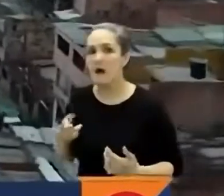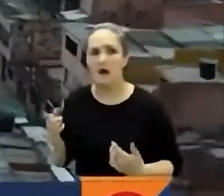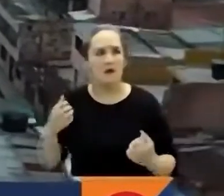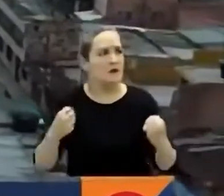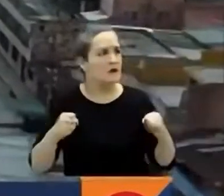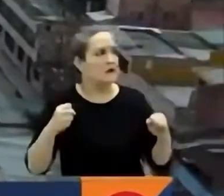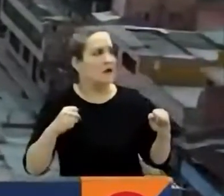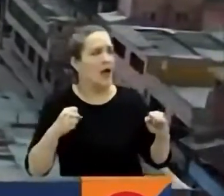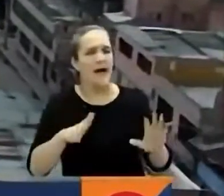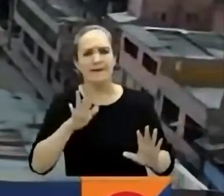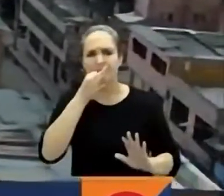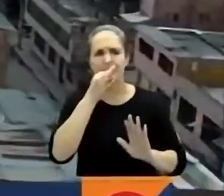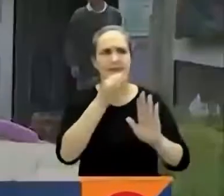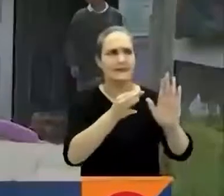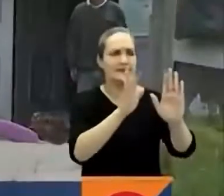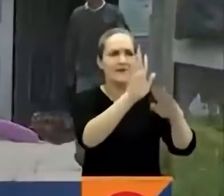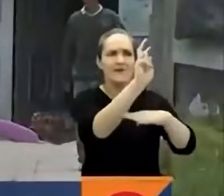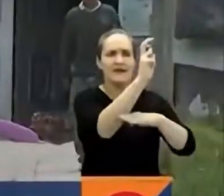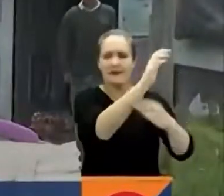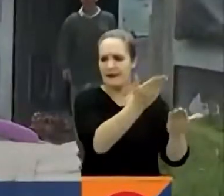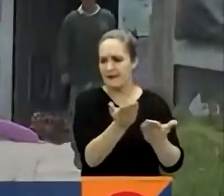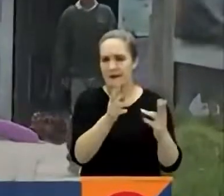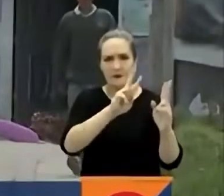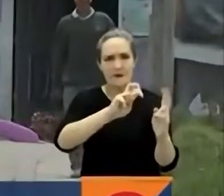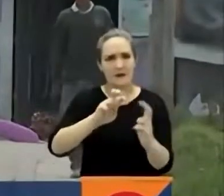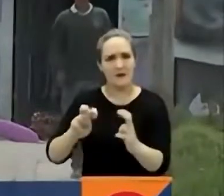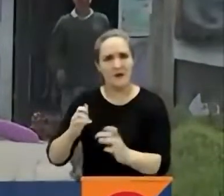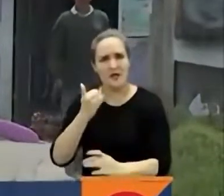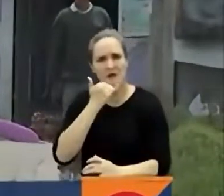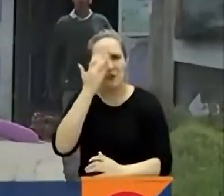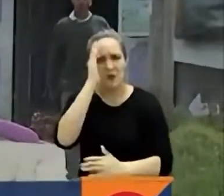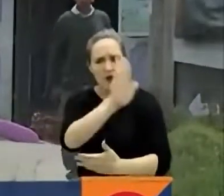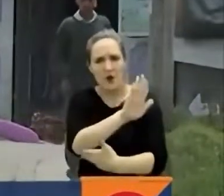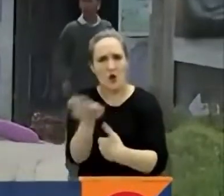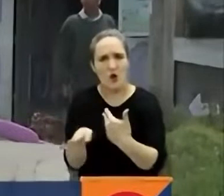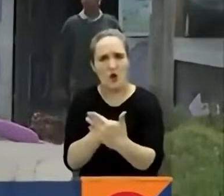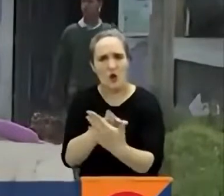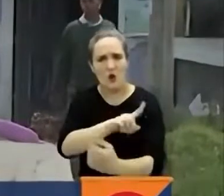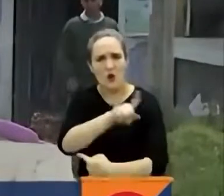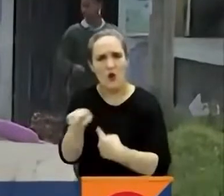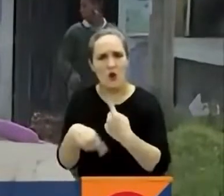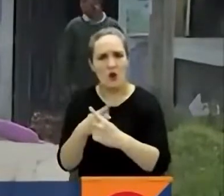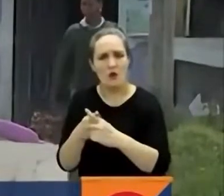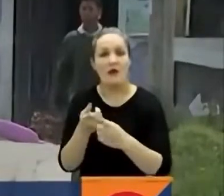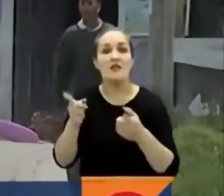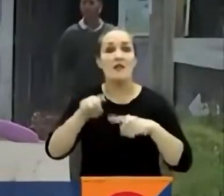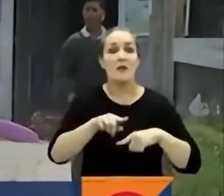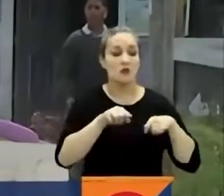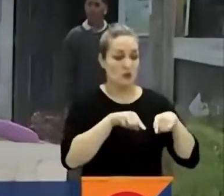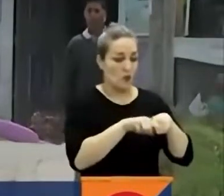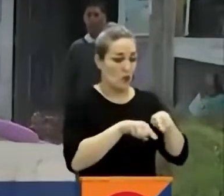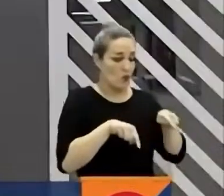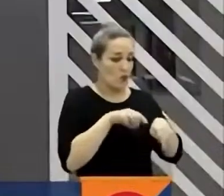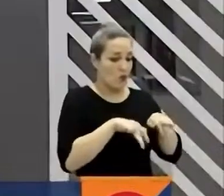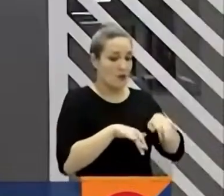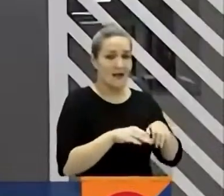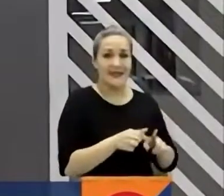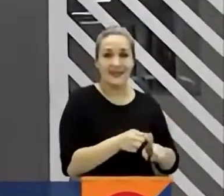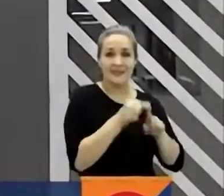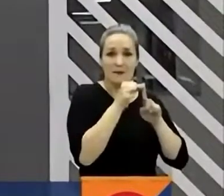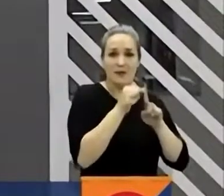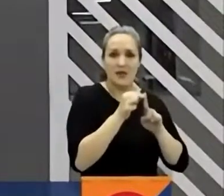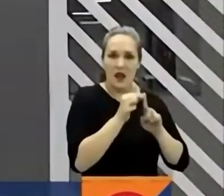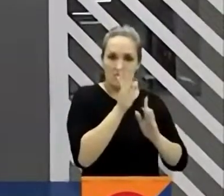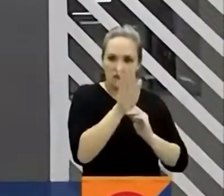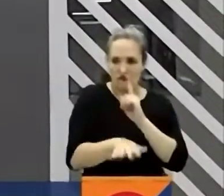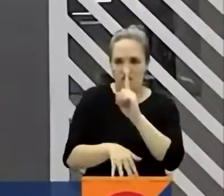a la Fiscalía General que investigue lo sucedido e hizo un llamado a la Unidad Nacional de Protección para que con urgencia asignen las medidas